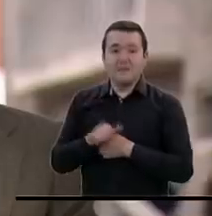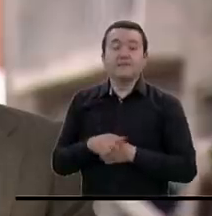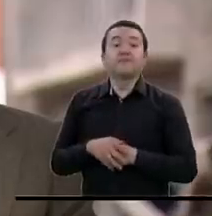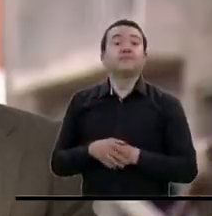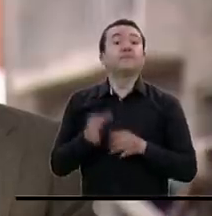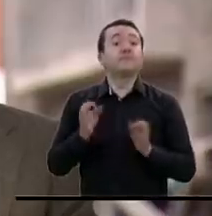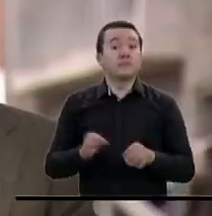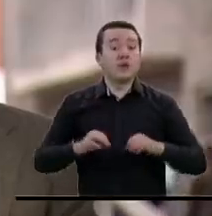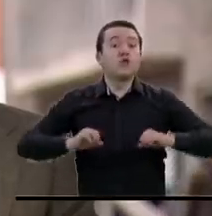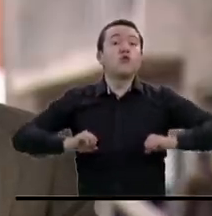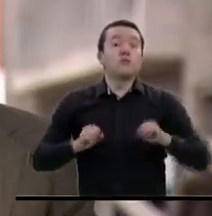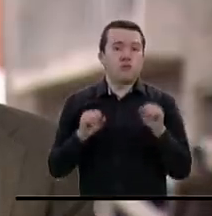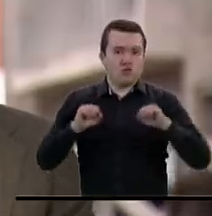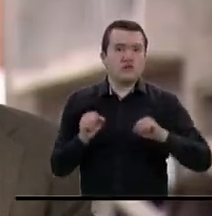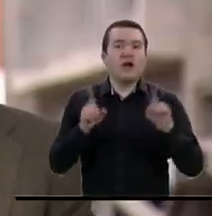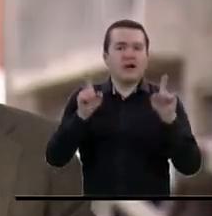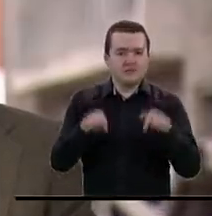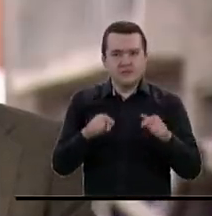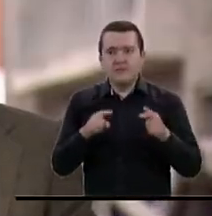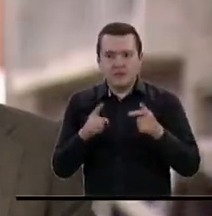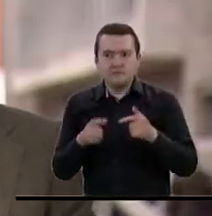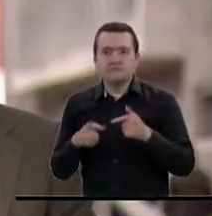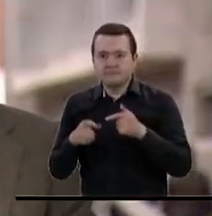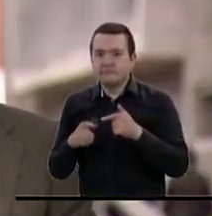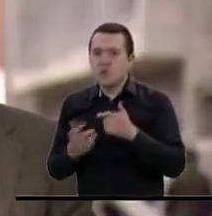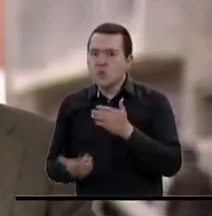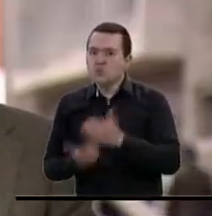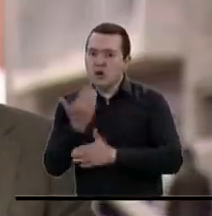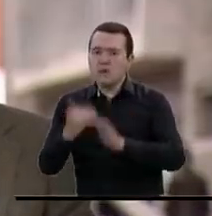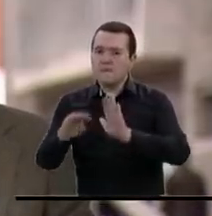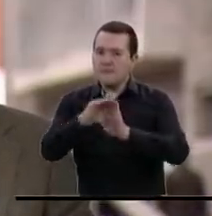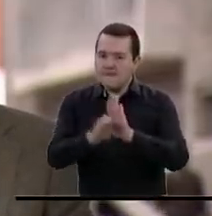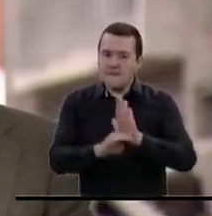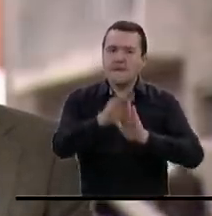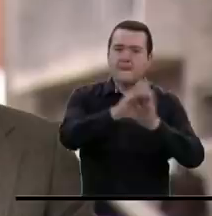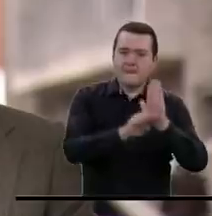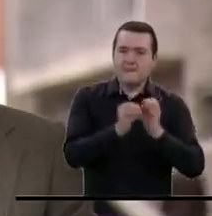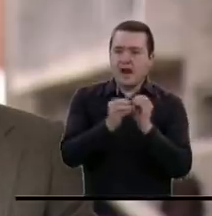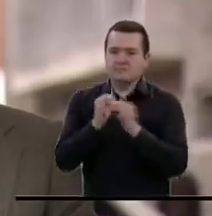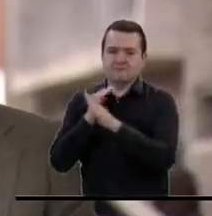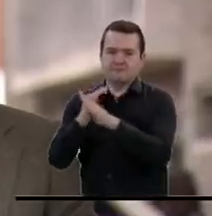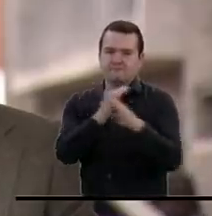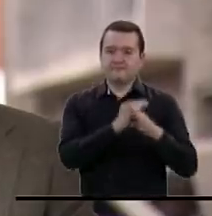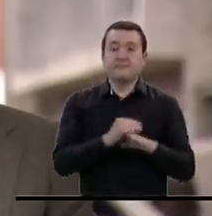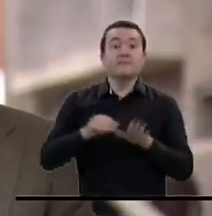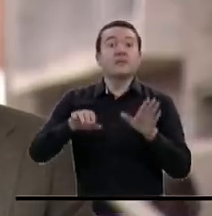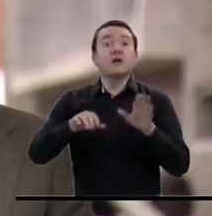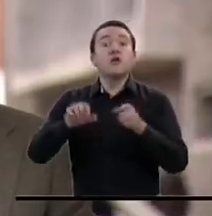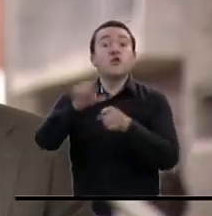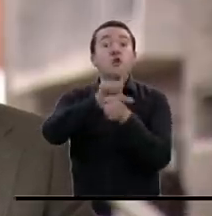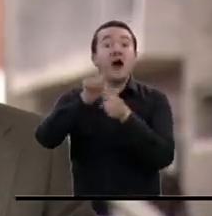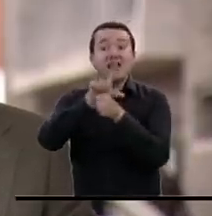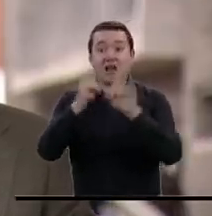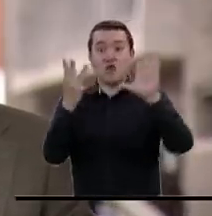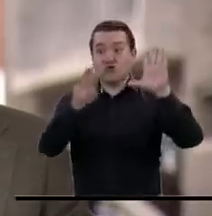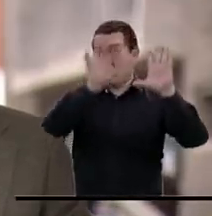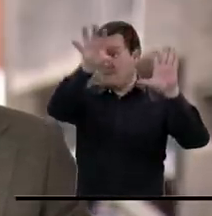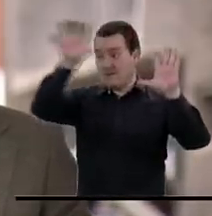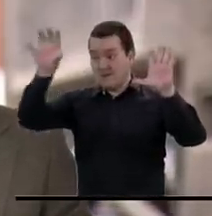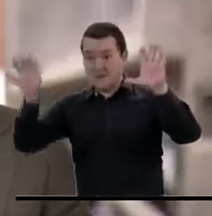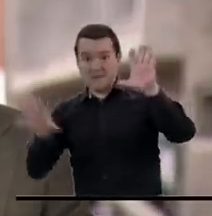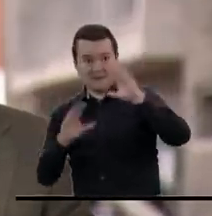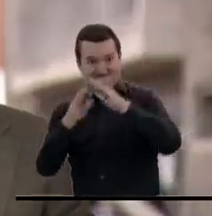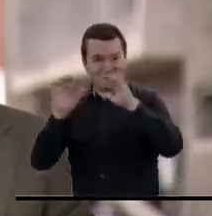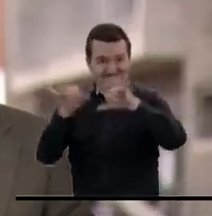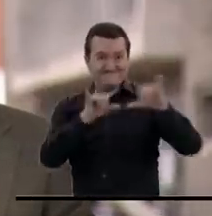Bogotá también inicia con una serie de nuevas medidas y restricciones en las 8 localidades que en este momento están en cuarentena. Aquí en Bogotá, en esta